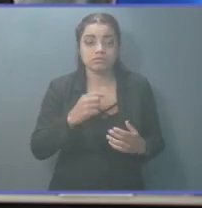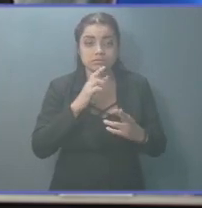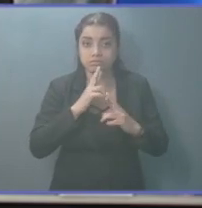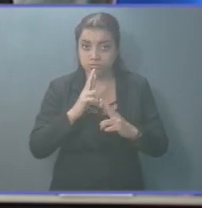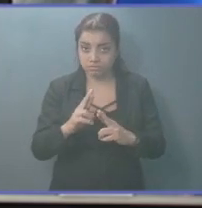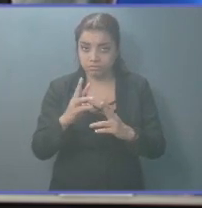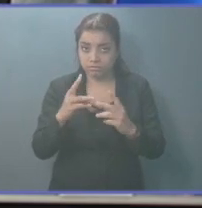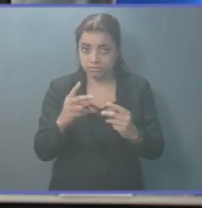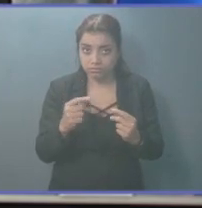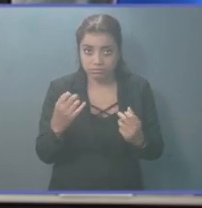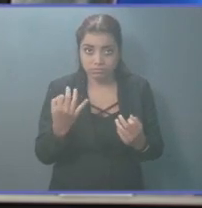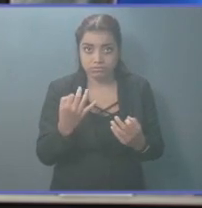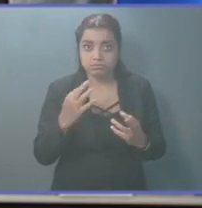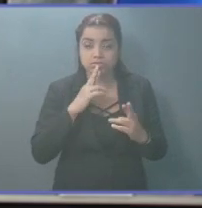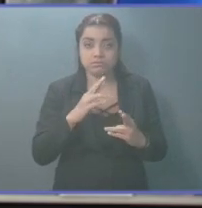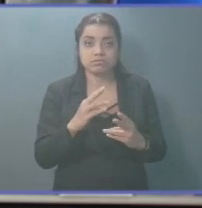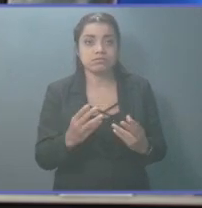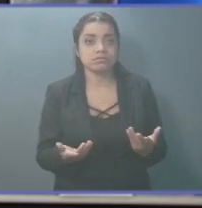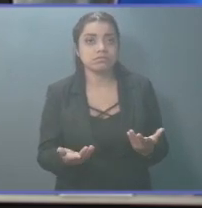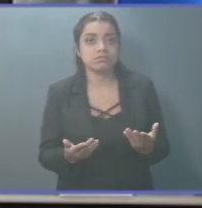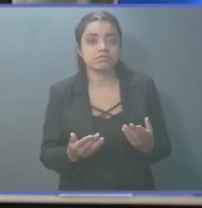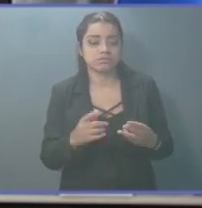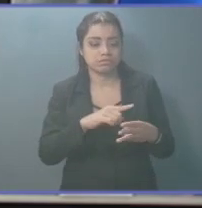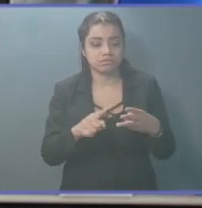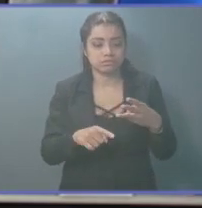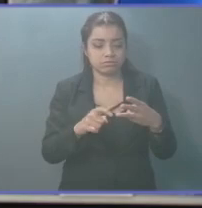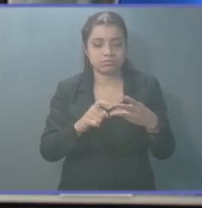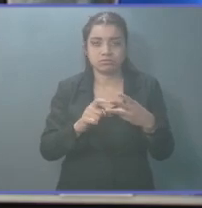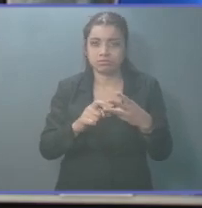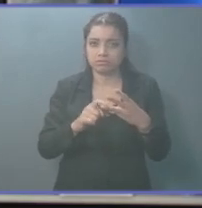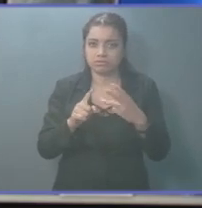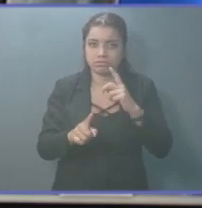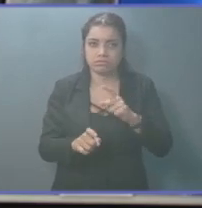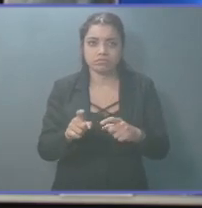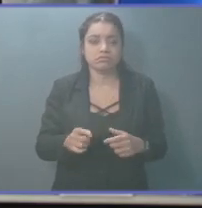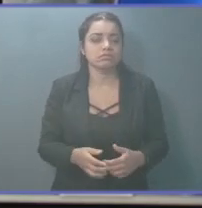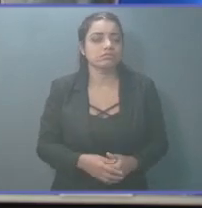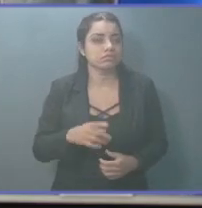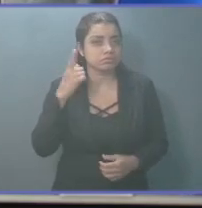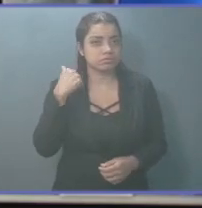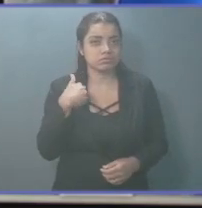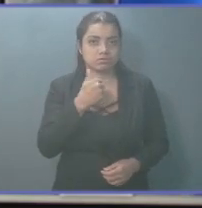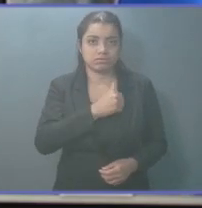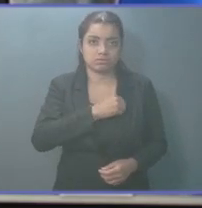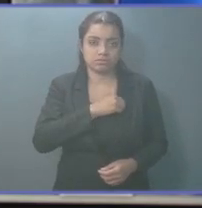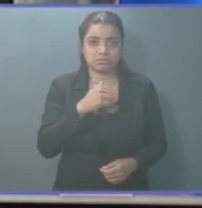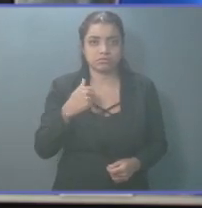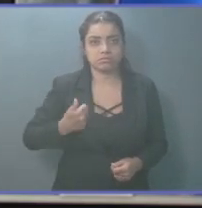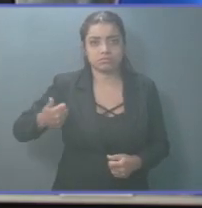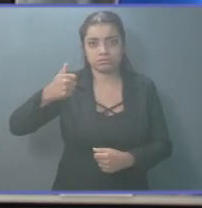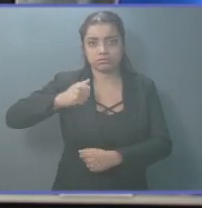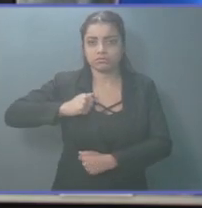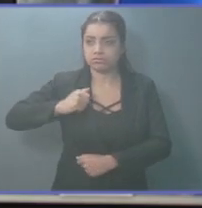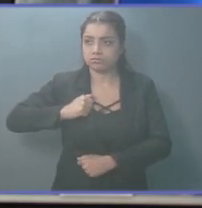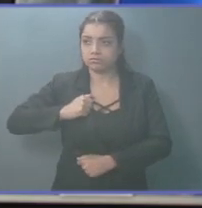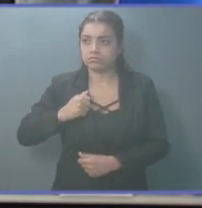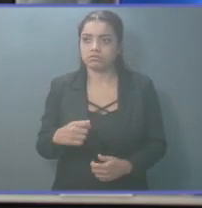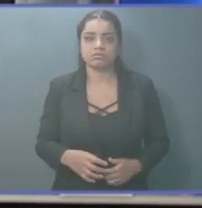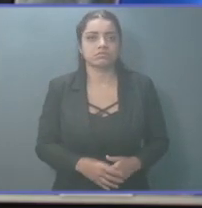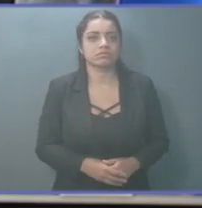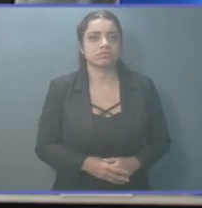respuestas. La tercera pregunta sería al señor ministro de la Defensa Nacional: